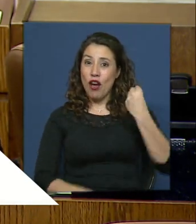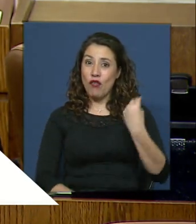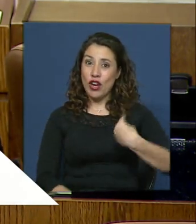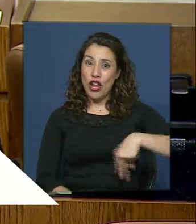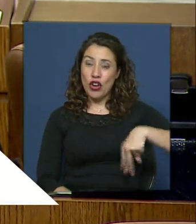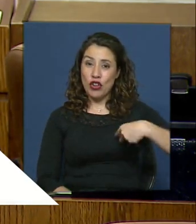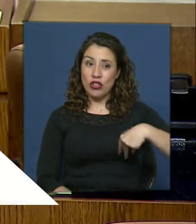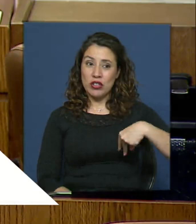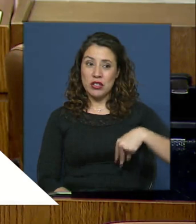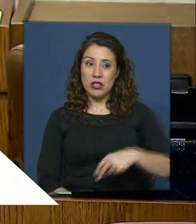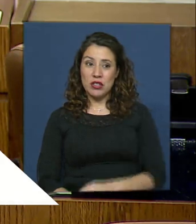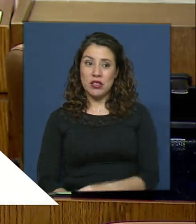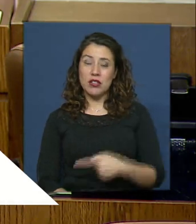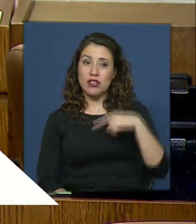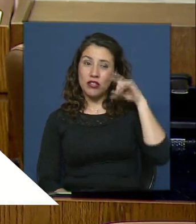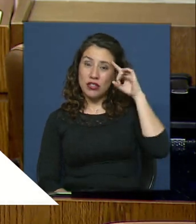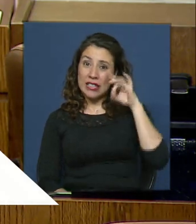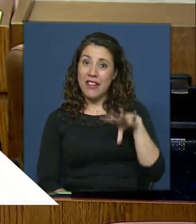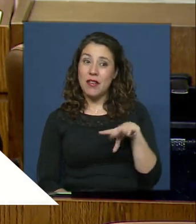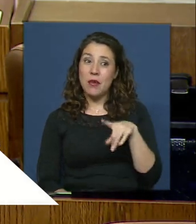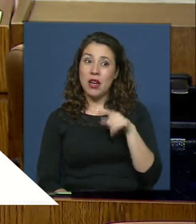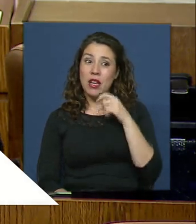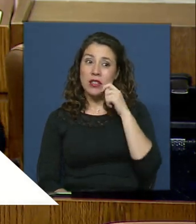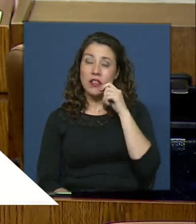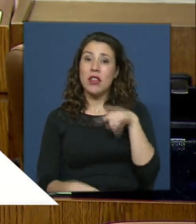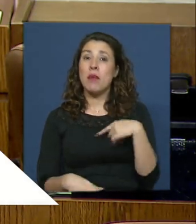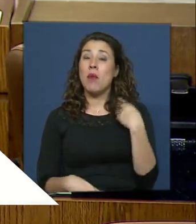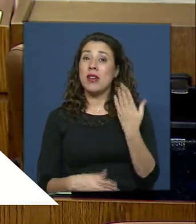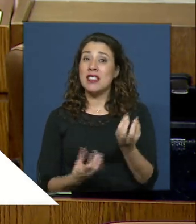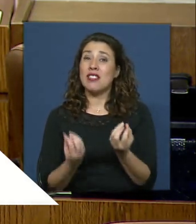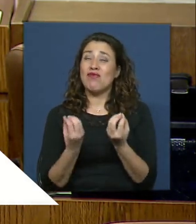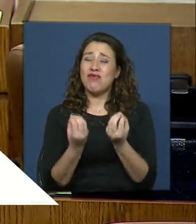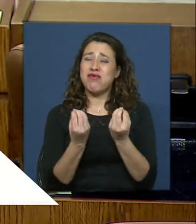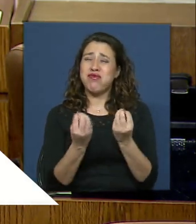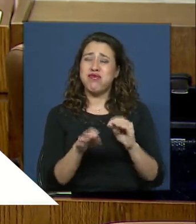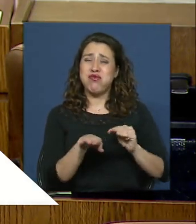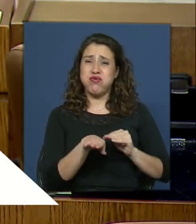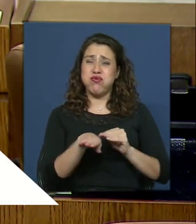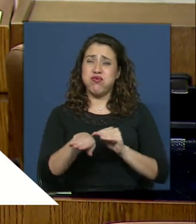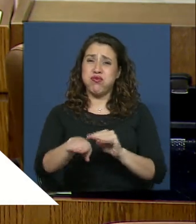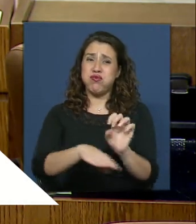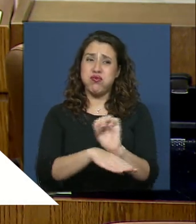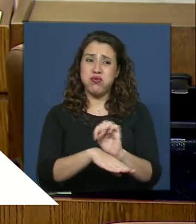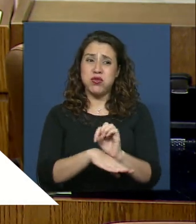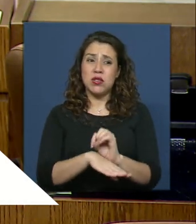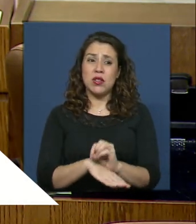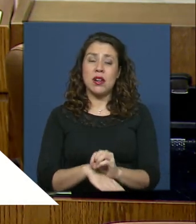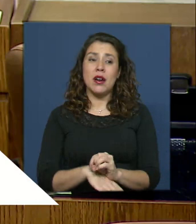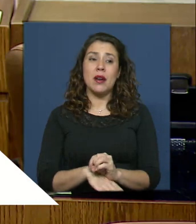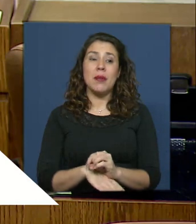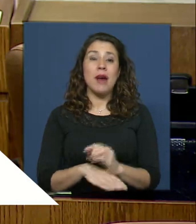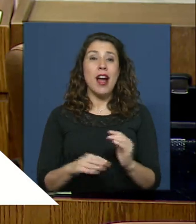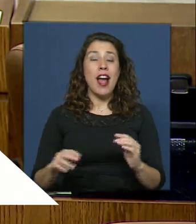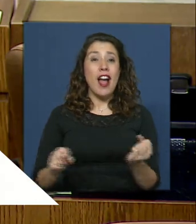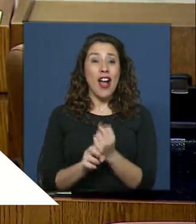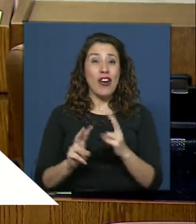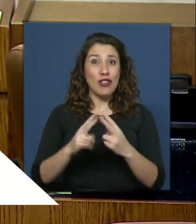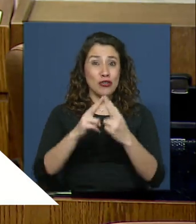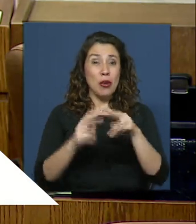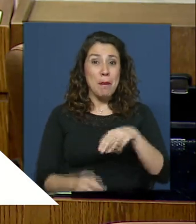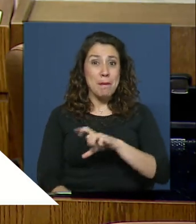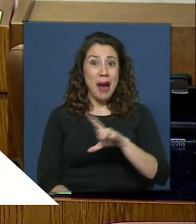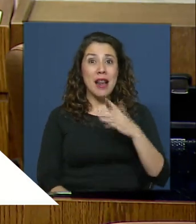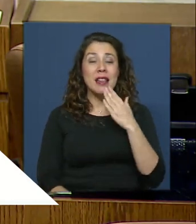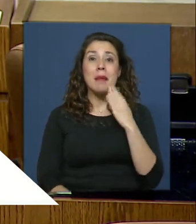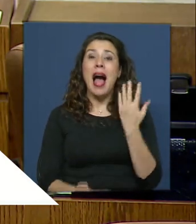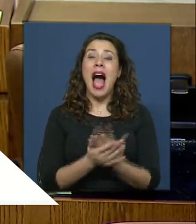supuesto, sabemos va a significar un atochamiento. Un atochamiento porque fuera de la construcción del mall también se